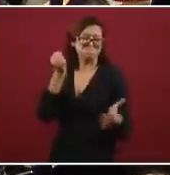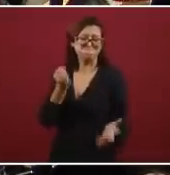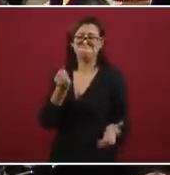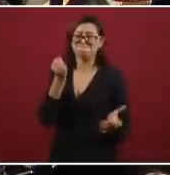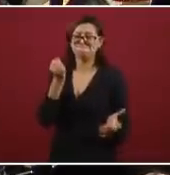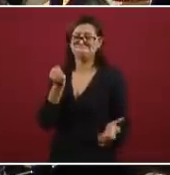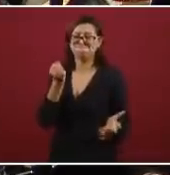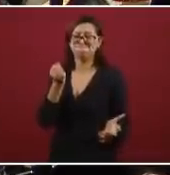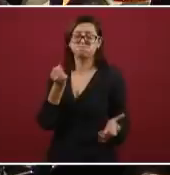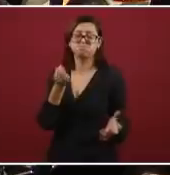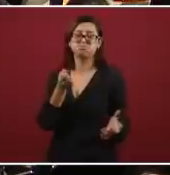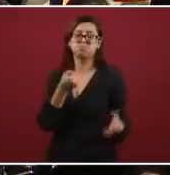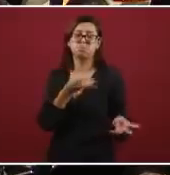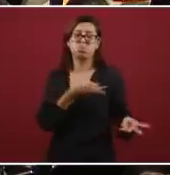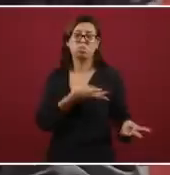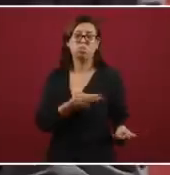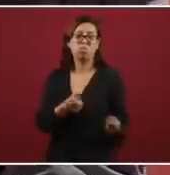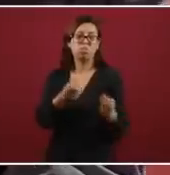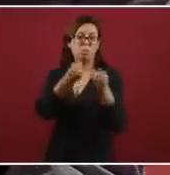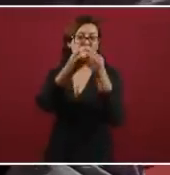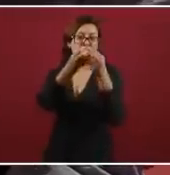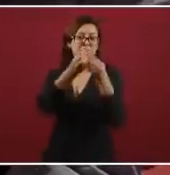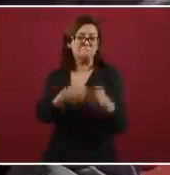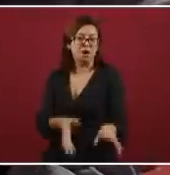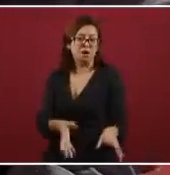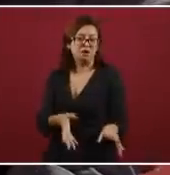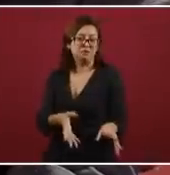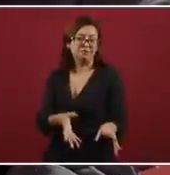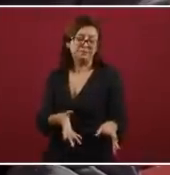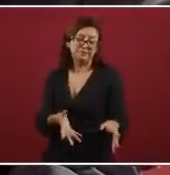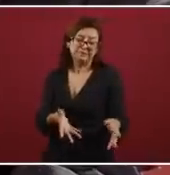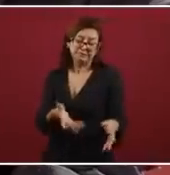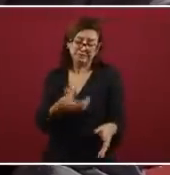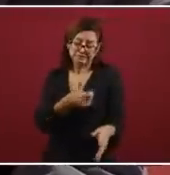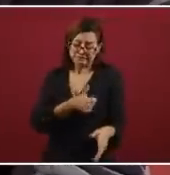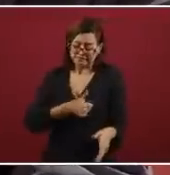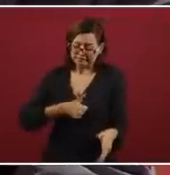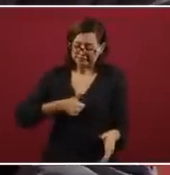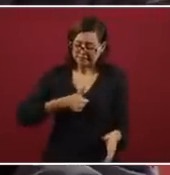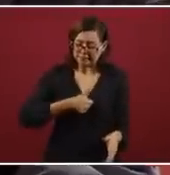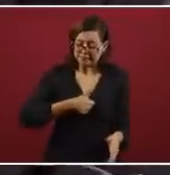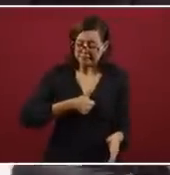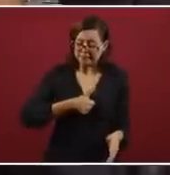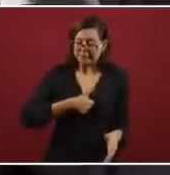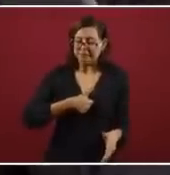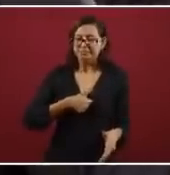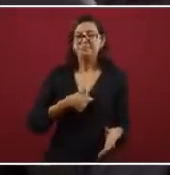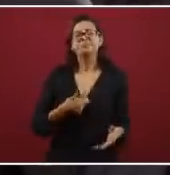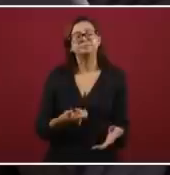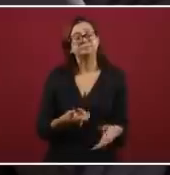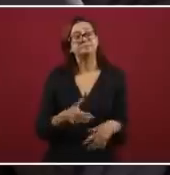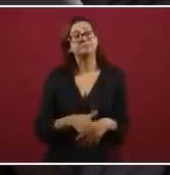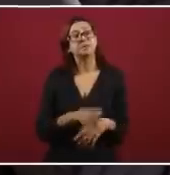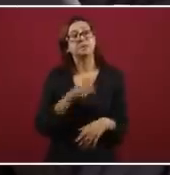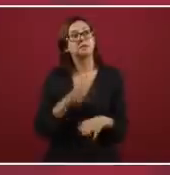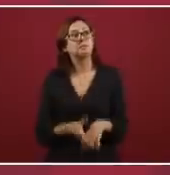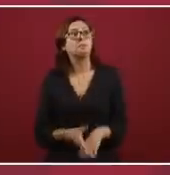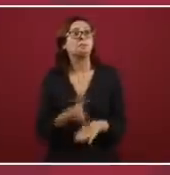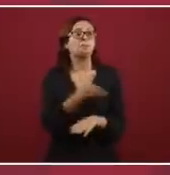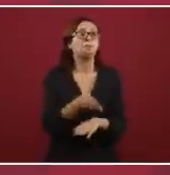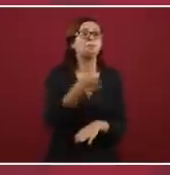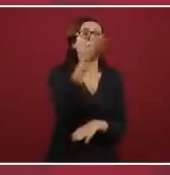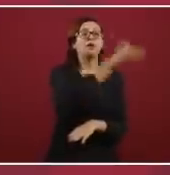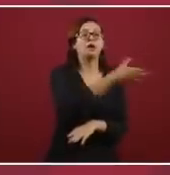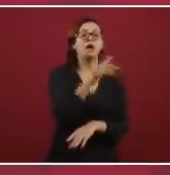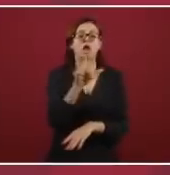benévola. En efecto, cuando López Portillos y cuando el ingeniero Díaz Serrano, se